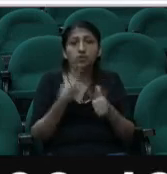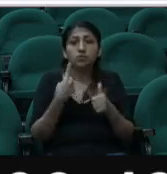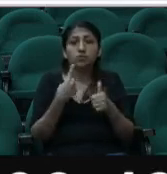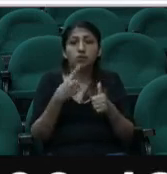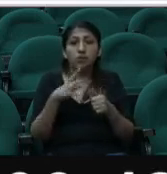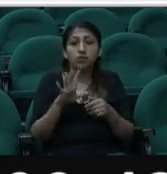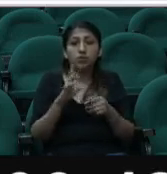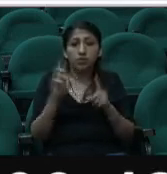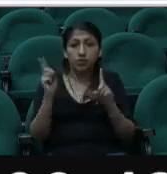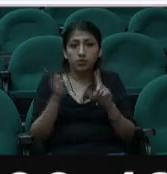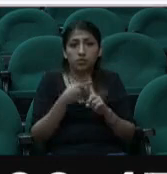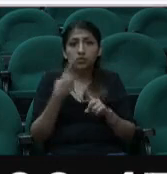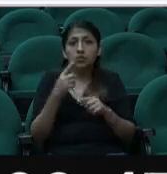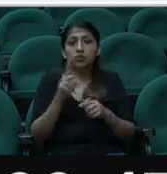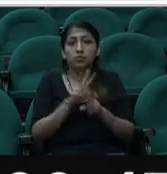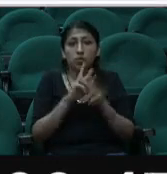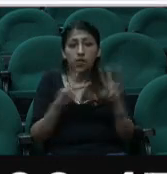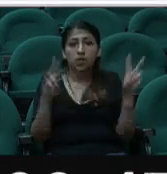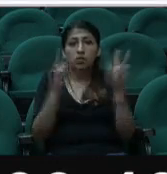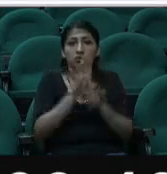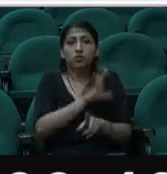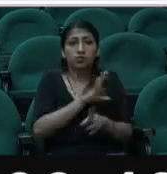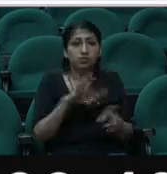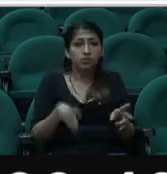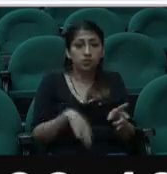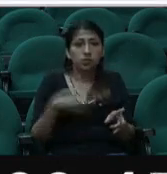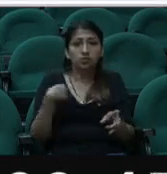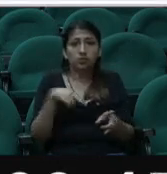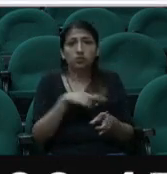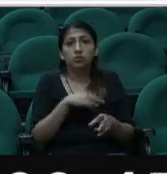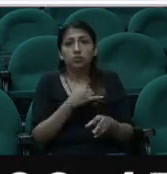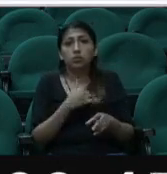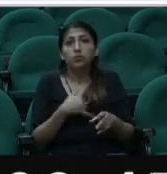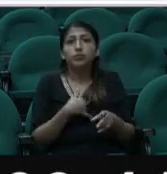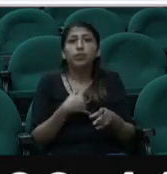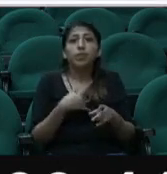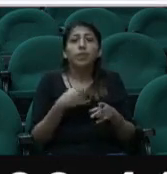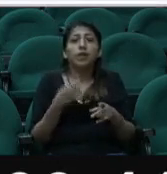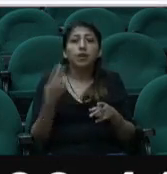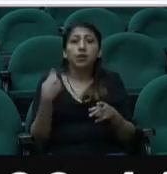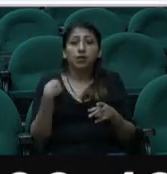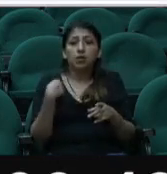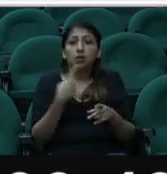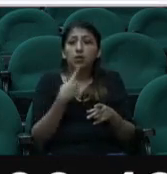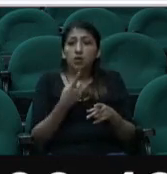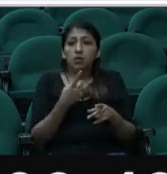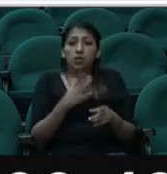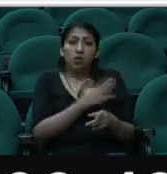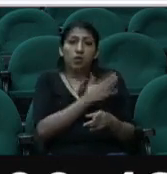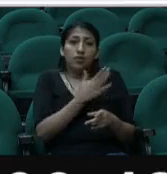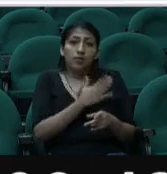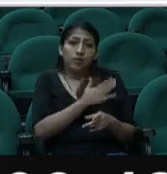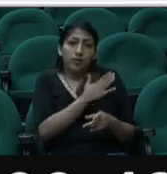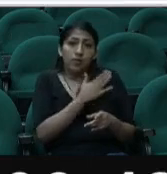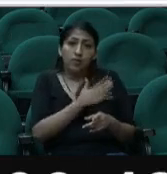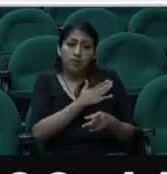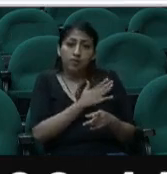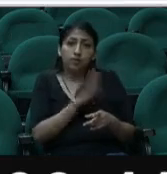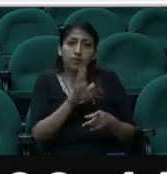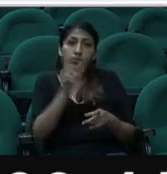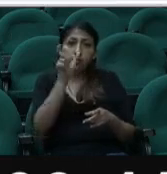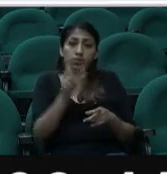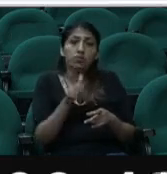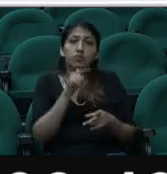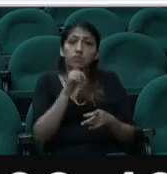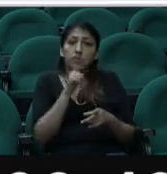basado en principios en valores en principios cristianos que nos lo somos pero y ha sido manifestar confiamos plenamente en